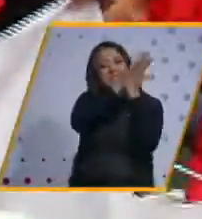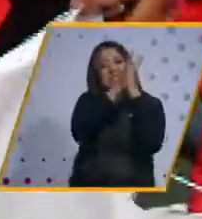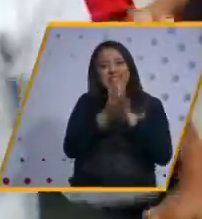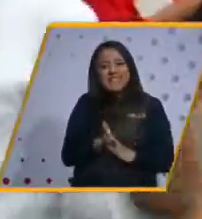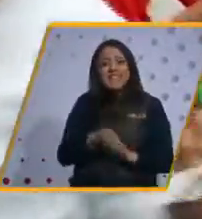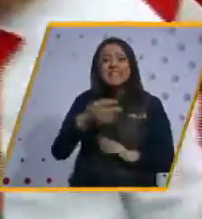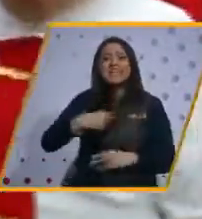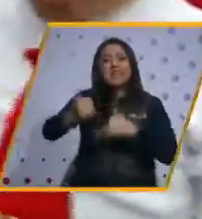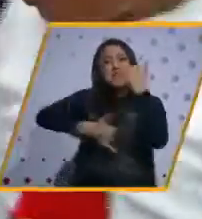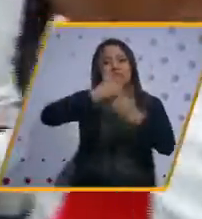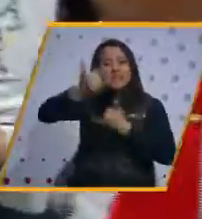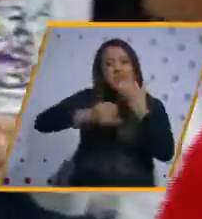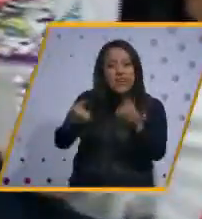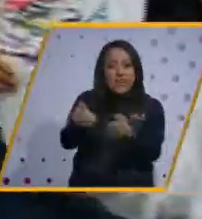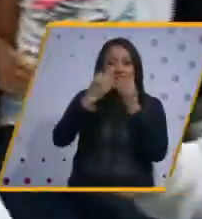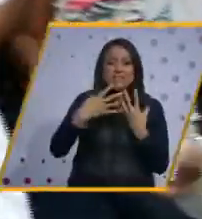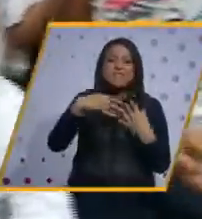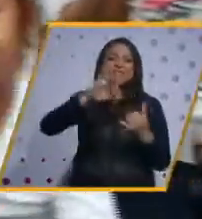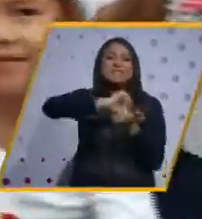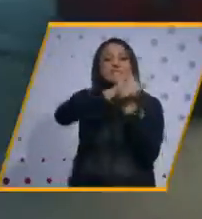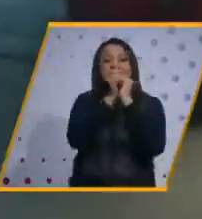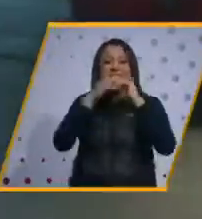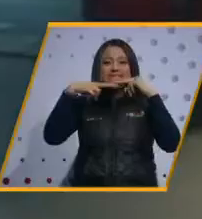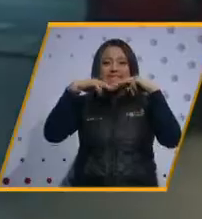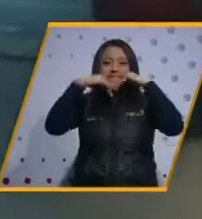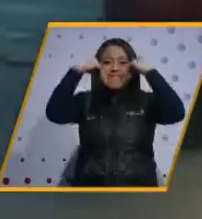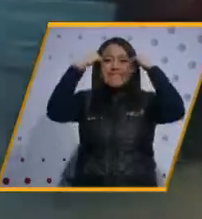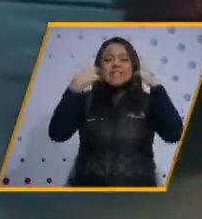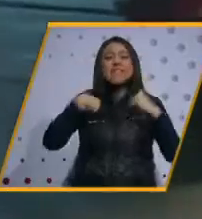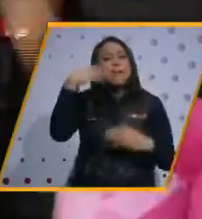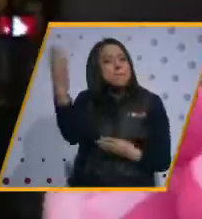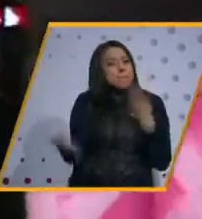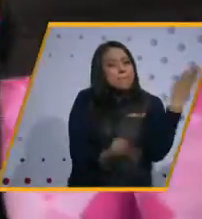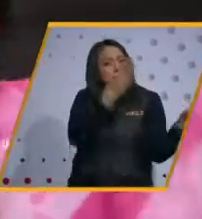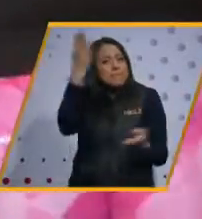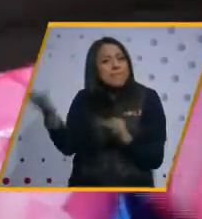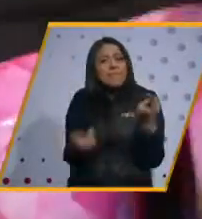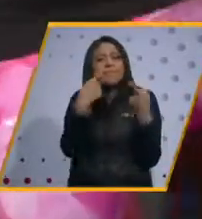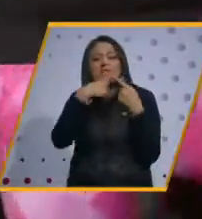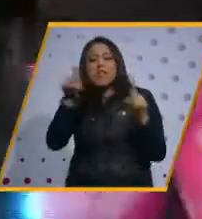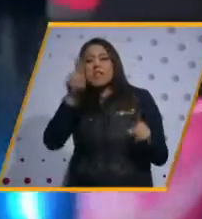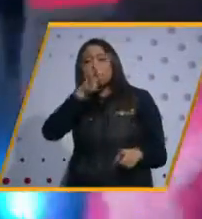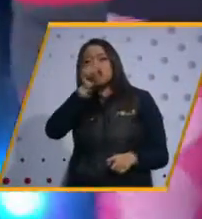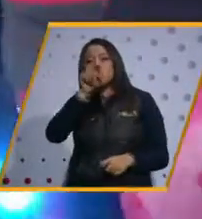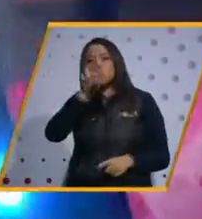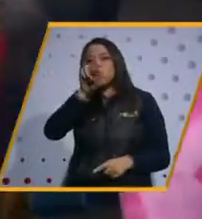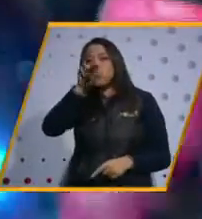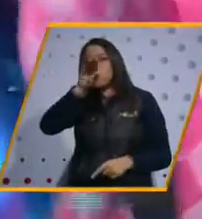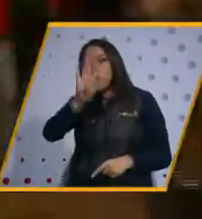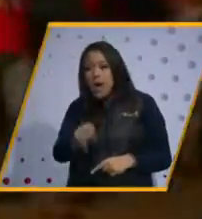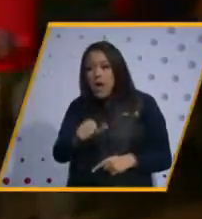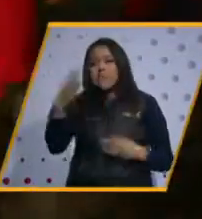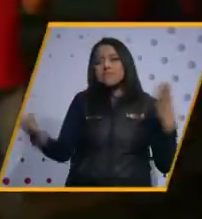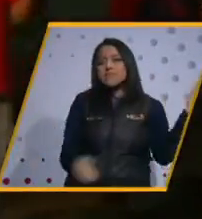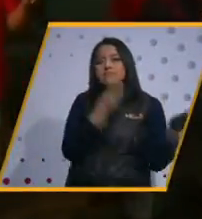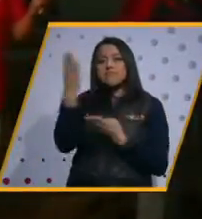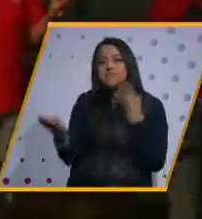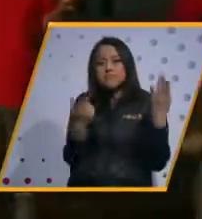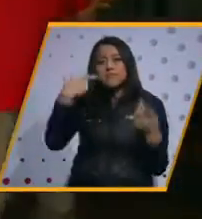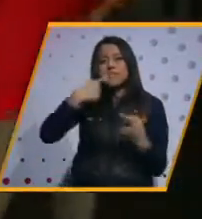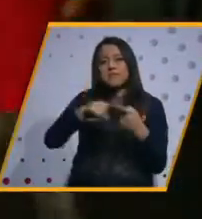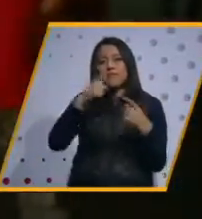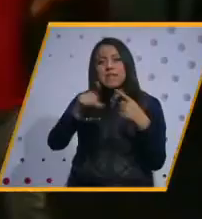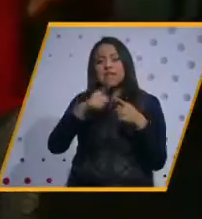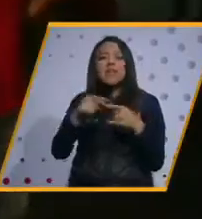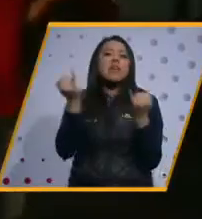de esta brigada para llegar hasta esas zonas. Nos pusimos a bailar con diferentes ritmos de zumba en algunos eventos que se realizaron en Plaza Azteca, en donde se